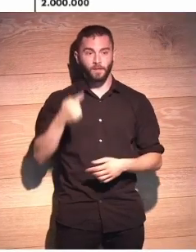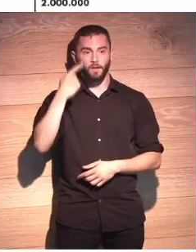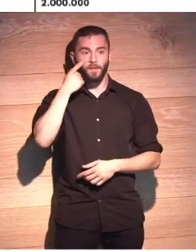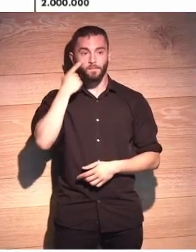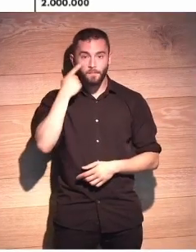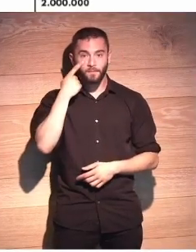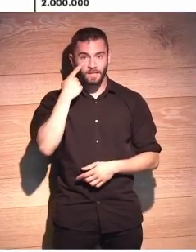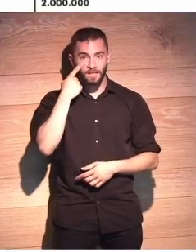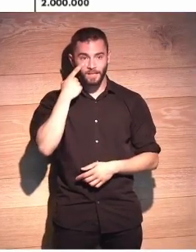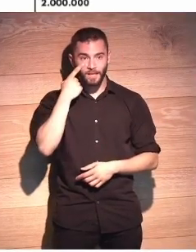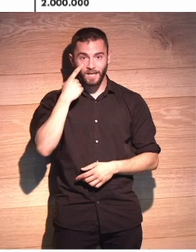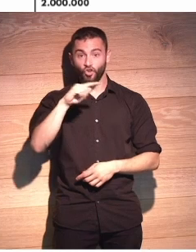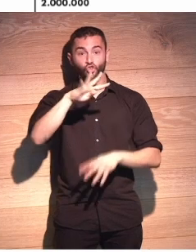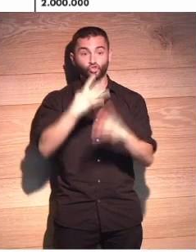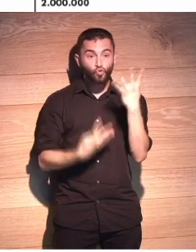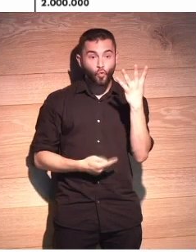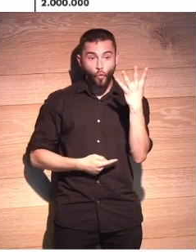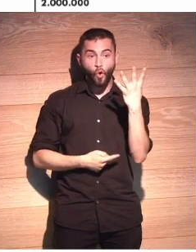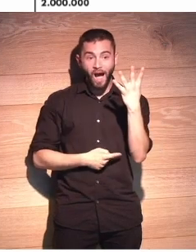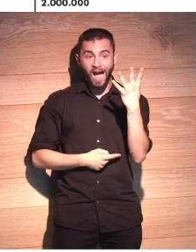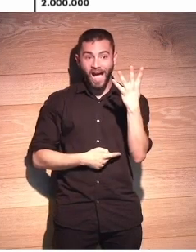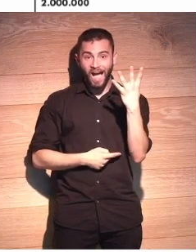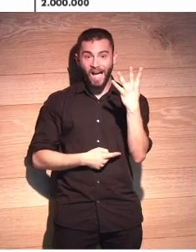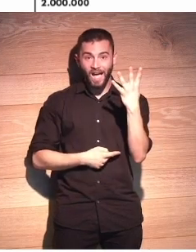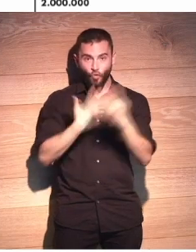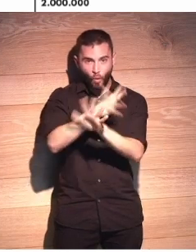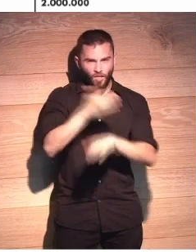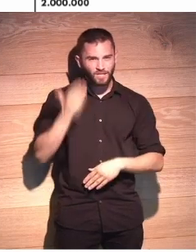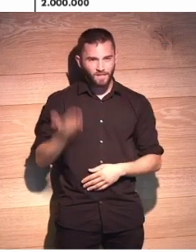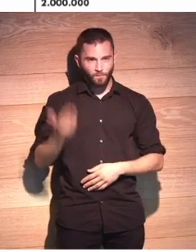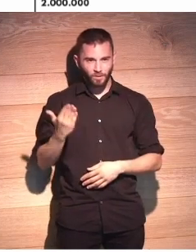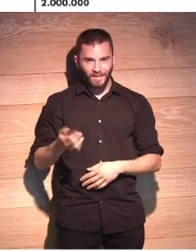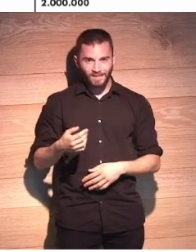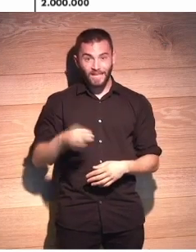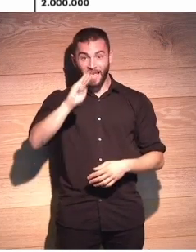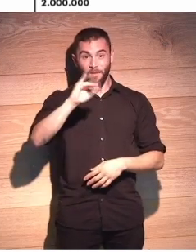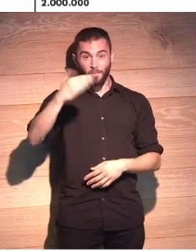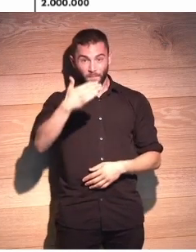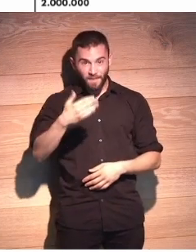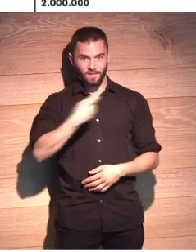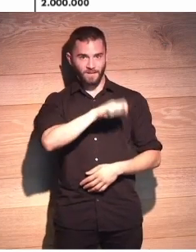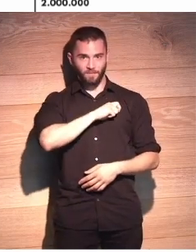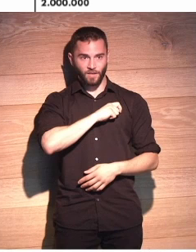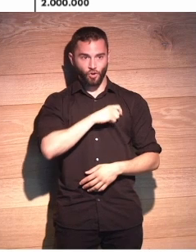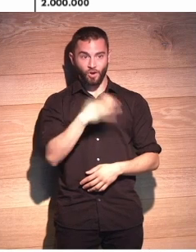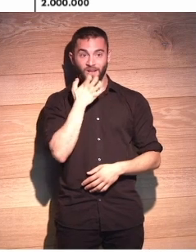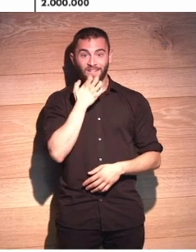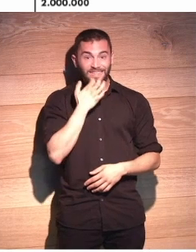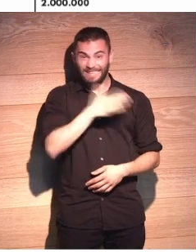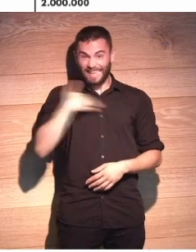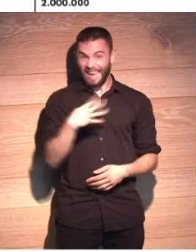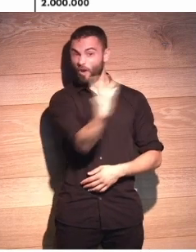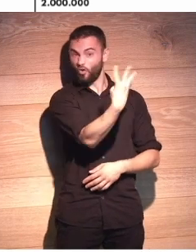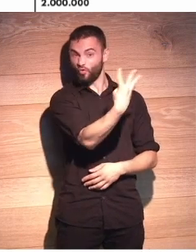dónde están los 4 grandes players y dónde estamos el PIB español. Vamos, que si quieren ellos juntos nos compran.